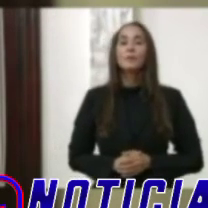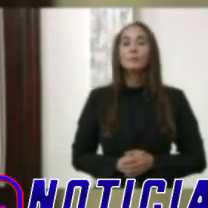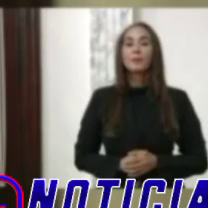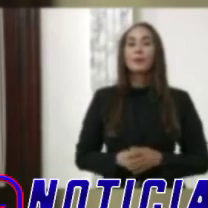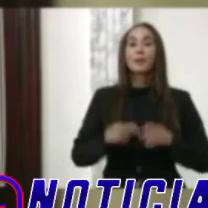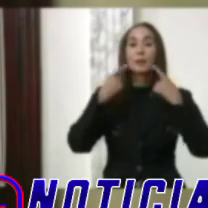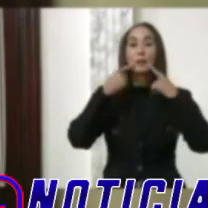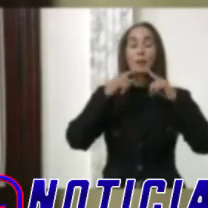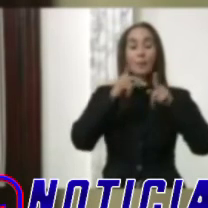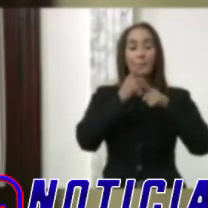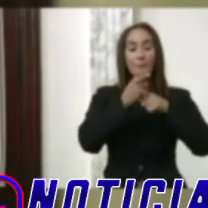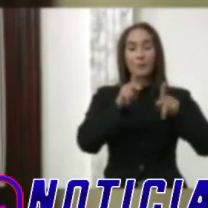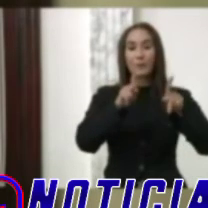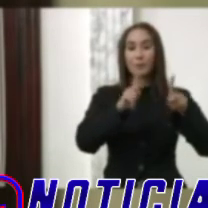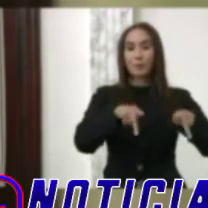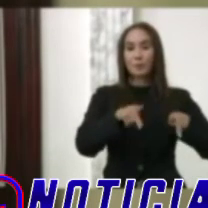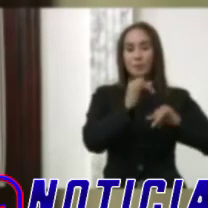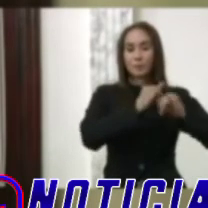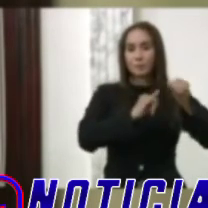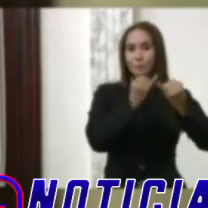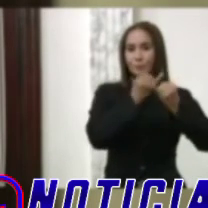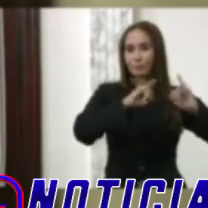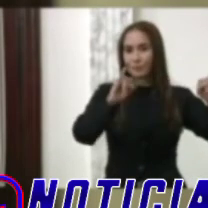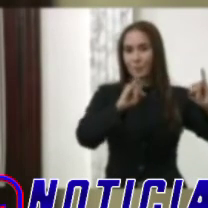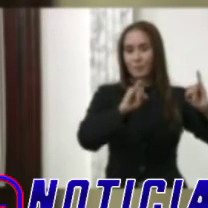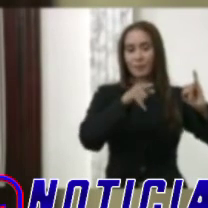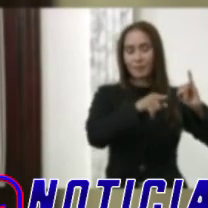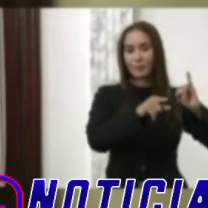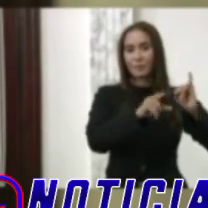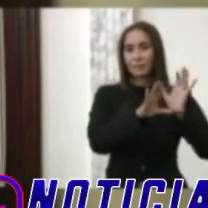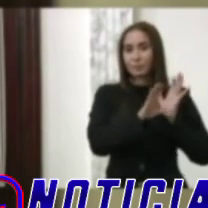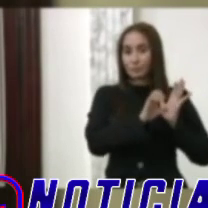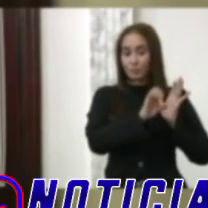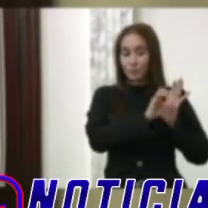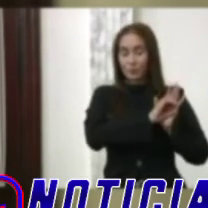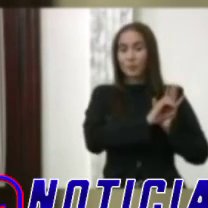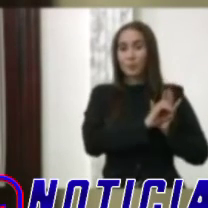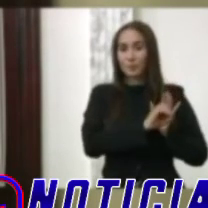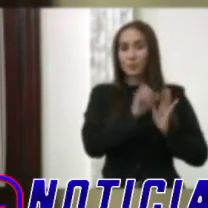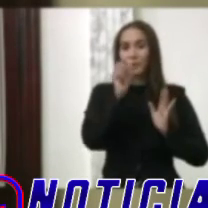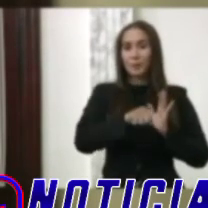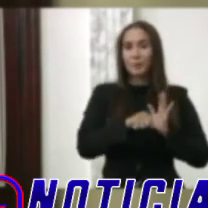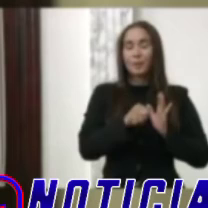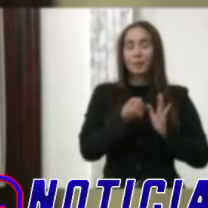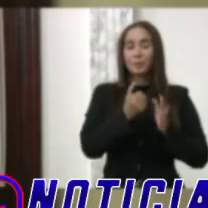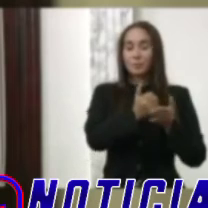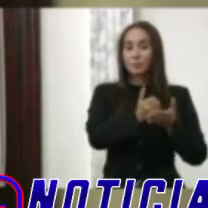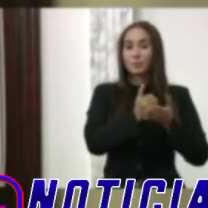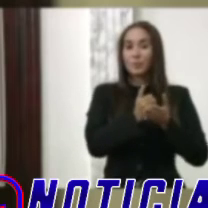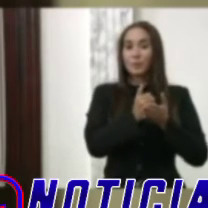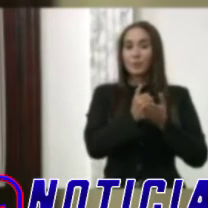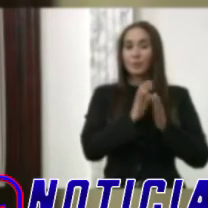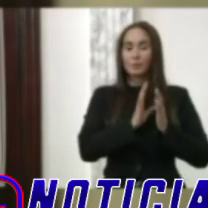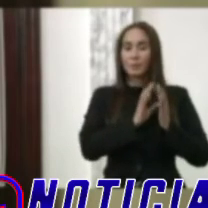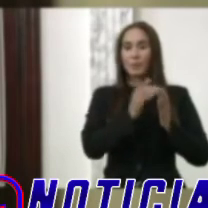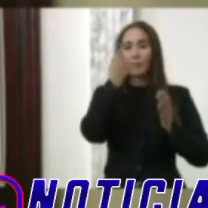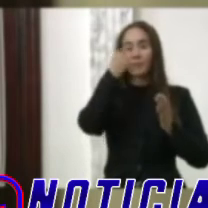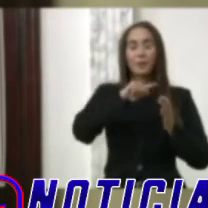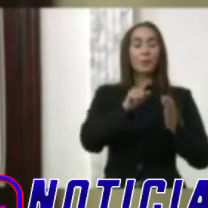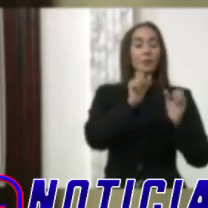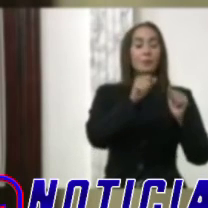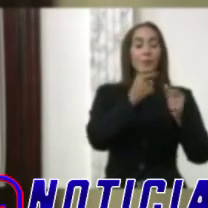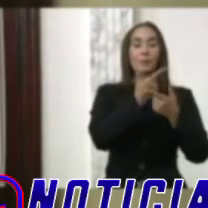periodismo independiente es un escudo con el que podemos contar para defendernos, pero no puede haber periodismo